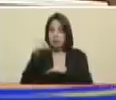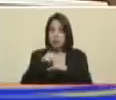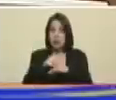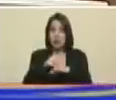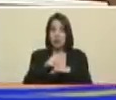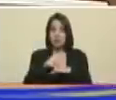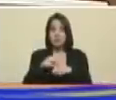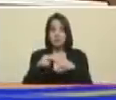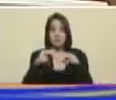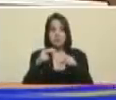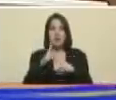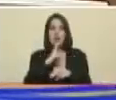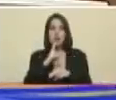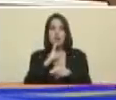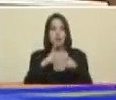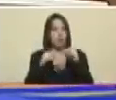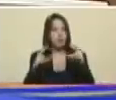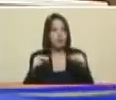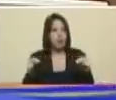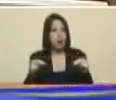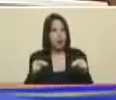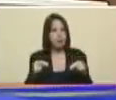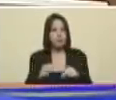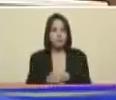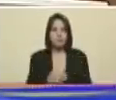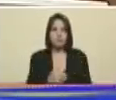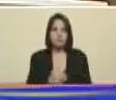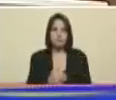de Guatemala, UNGRG.